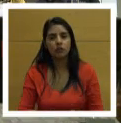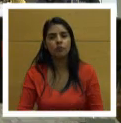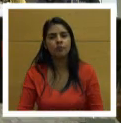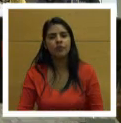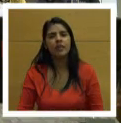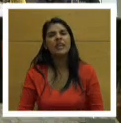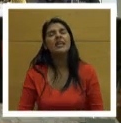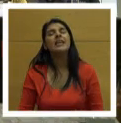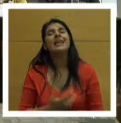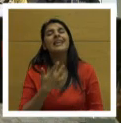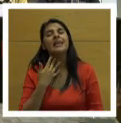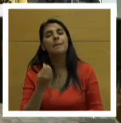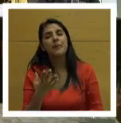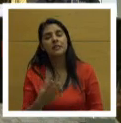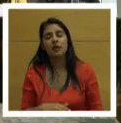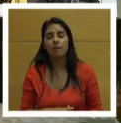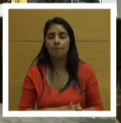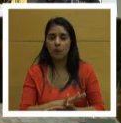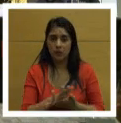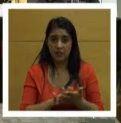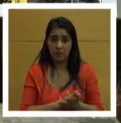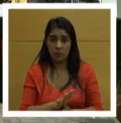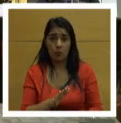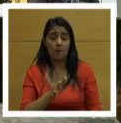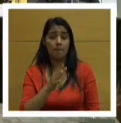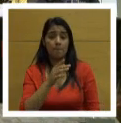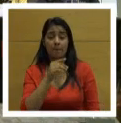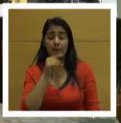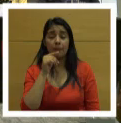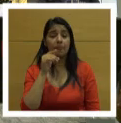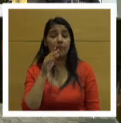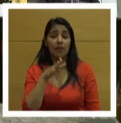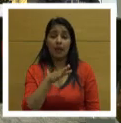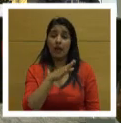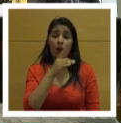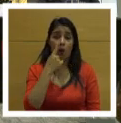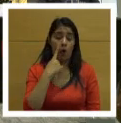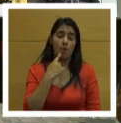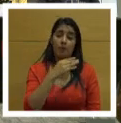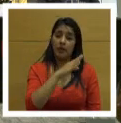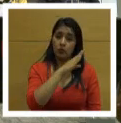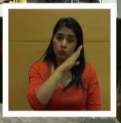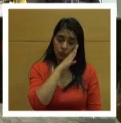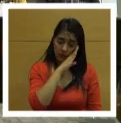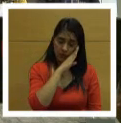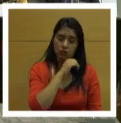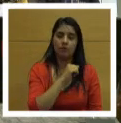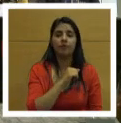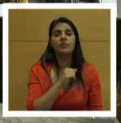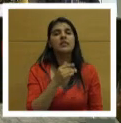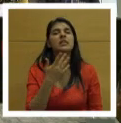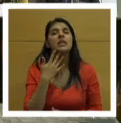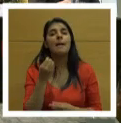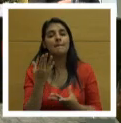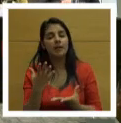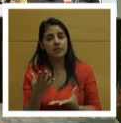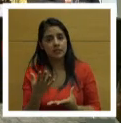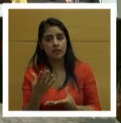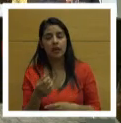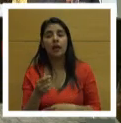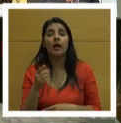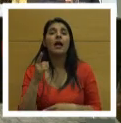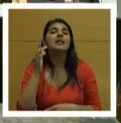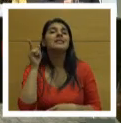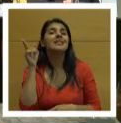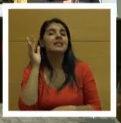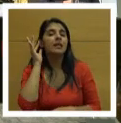mientras el marido está durmiendo y después de una agresión física, él la amenaza, por cierto, de que le va a pasar algo, que toma un cuchillo de la cocina y lo